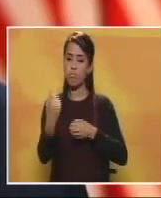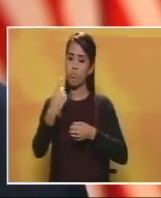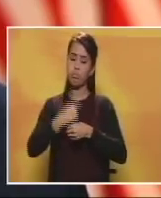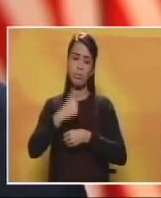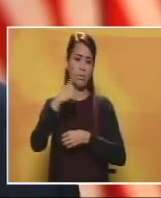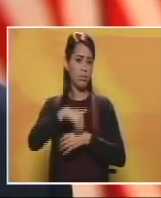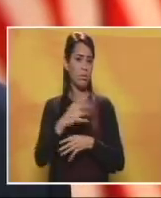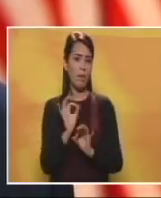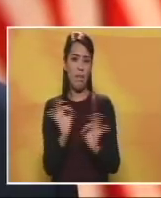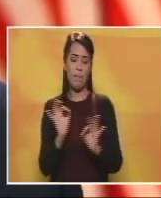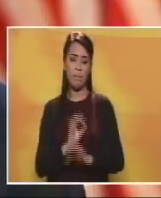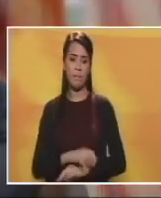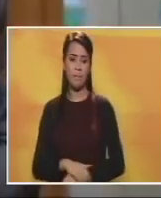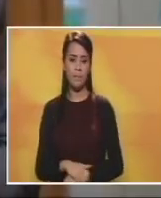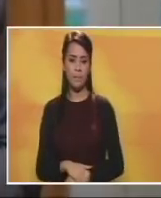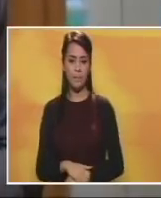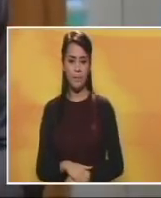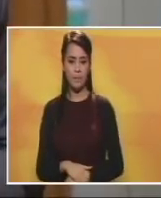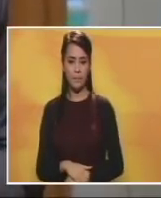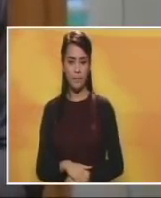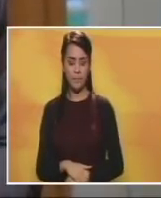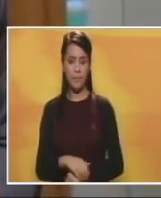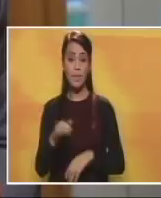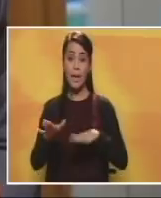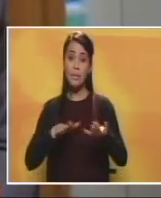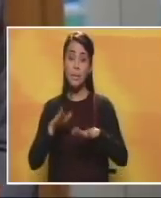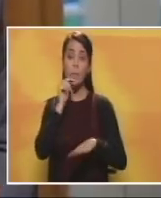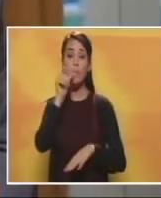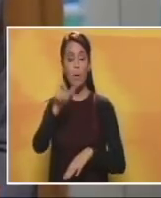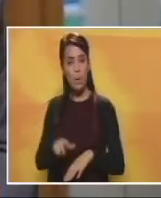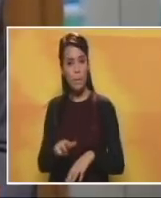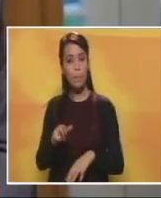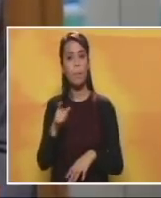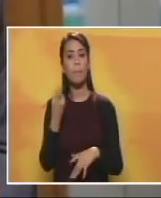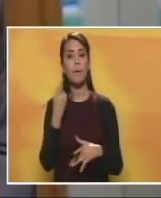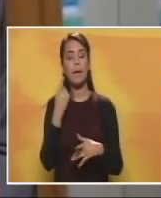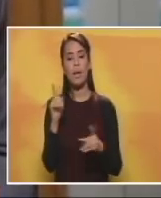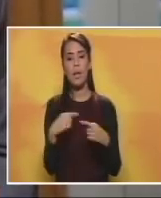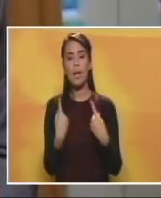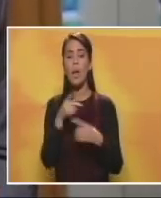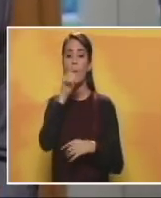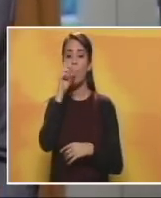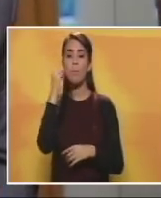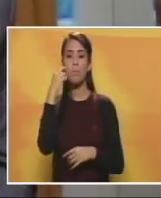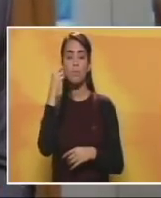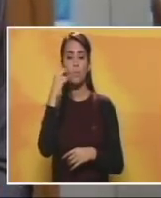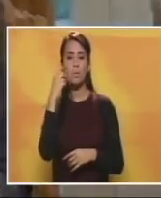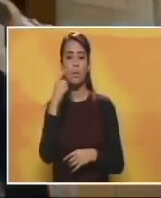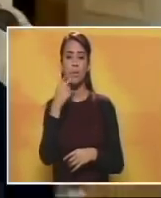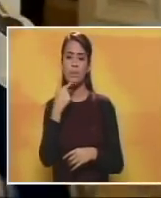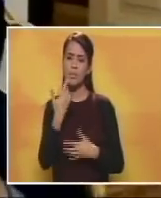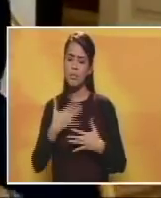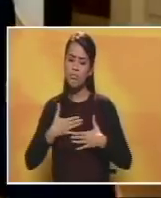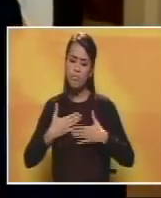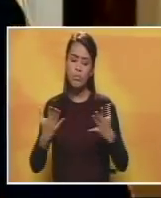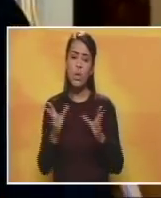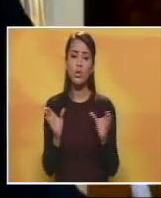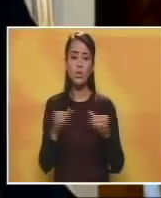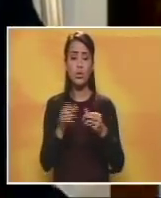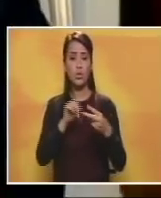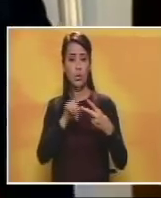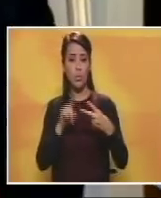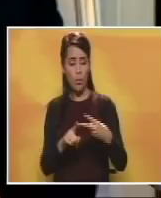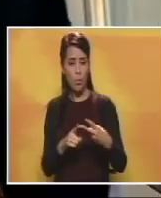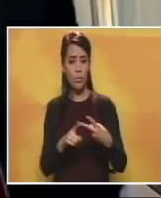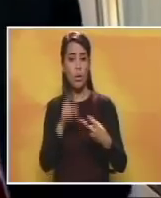nada de eso. Ese jueves Trump manifestó en su cuenta de Twitter su intención de sostener una segunda reunión con